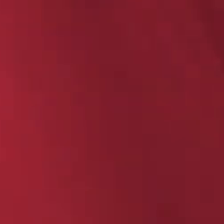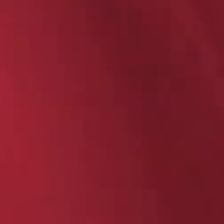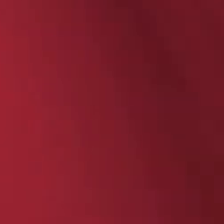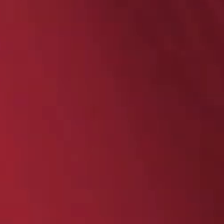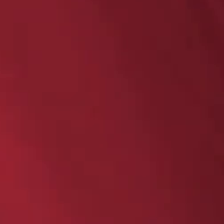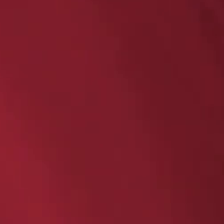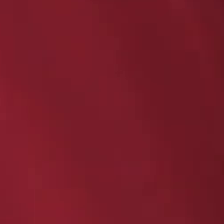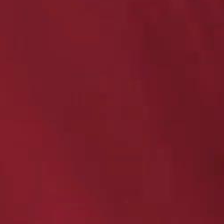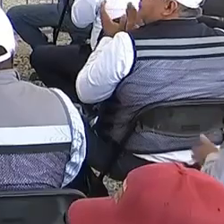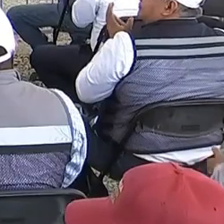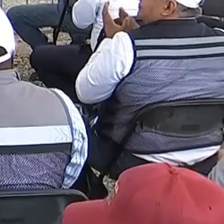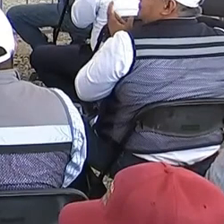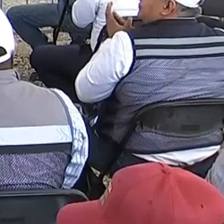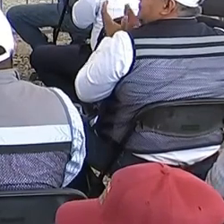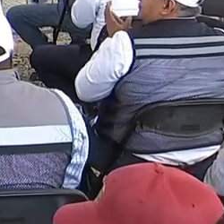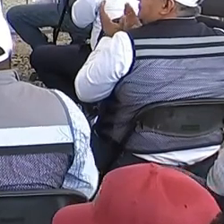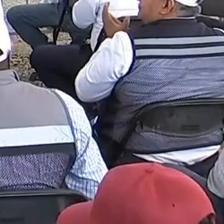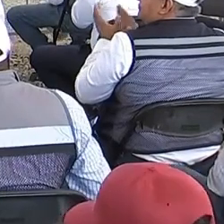Gobierno de México.